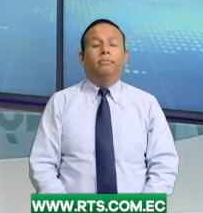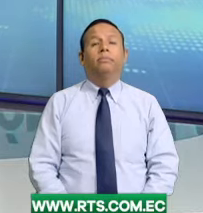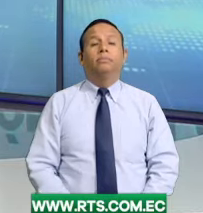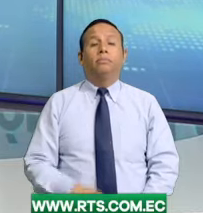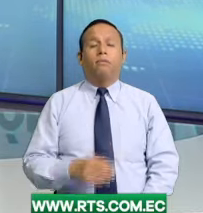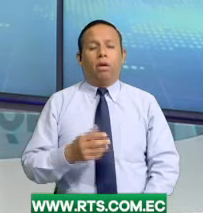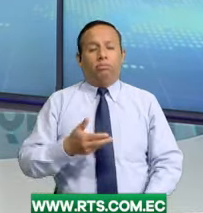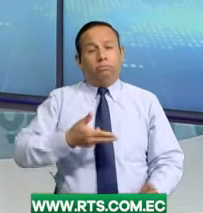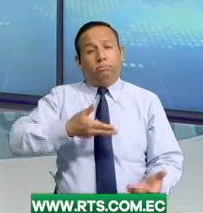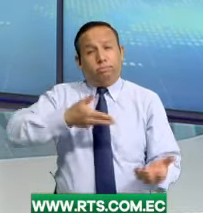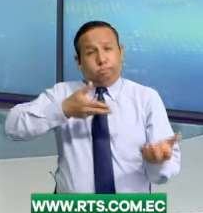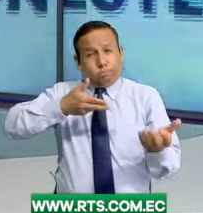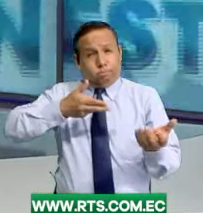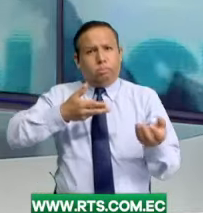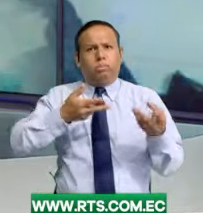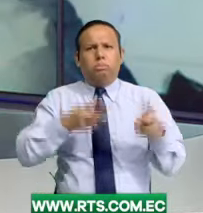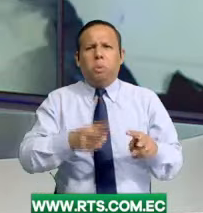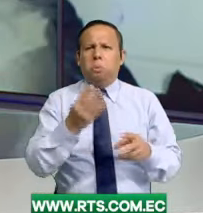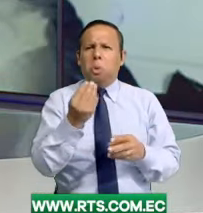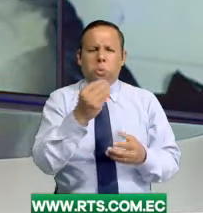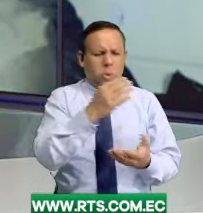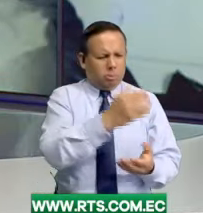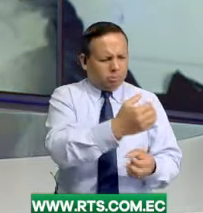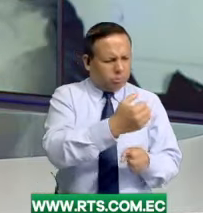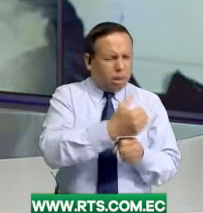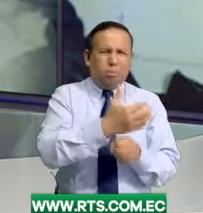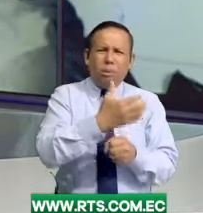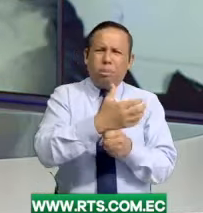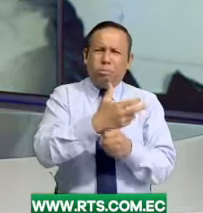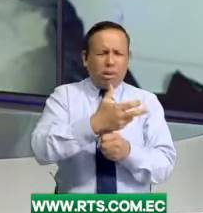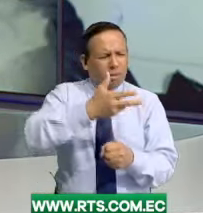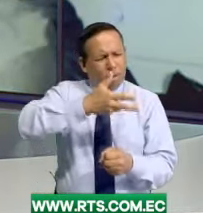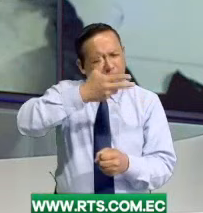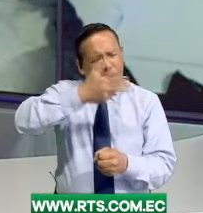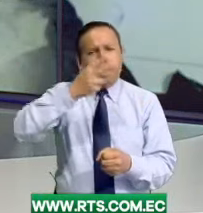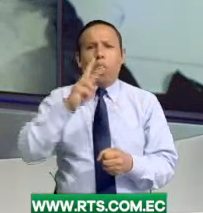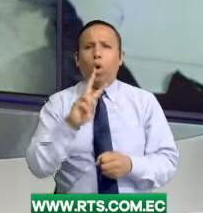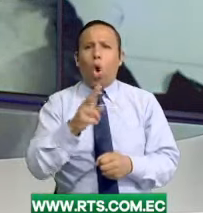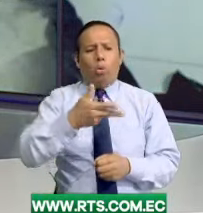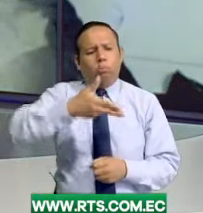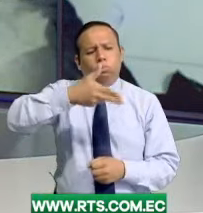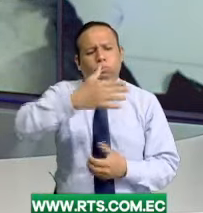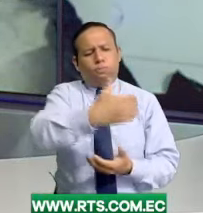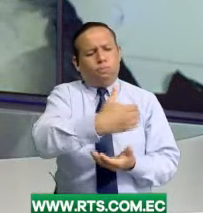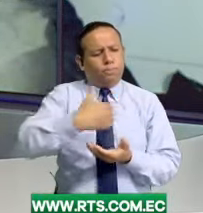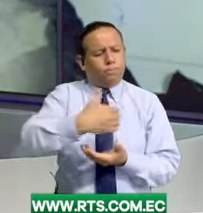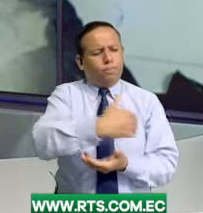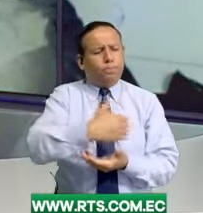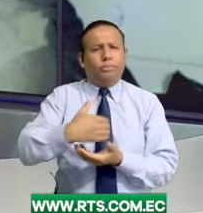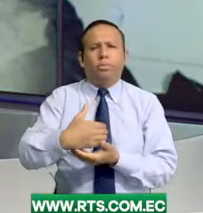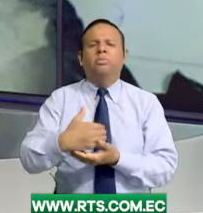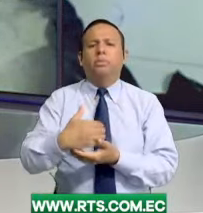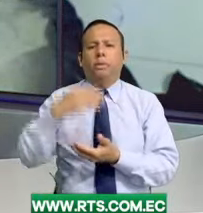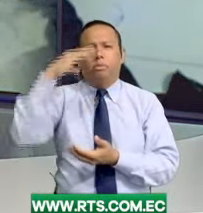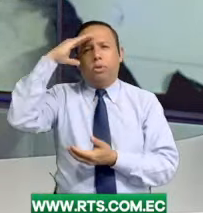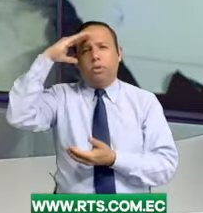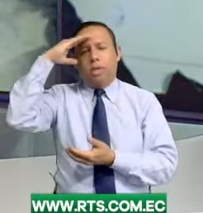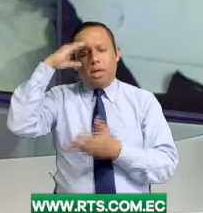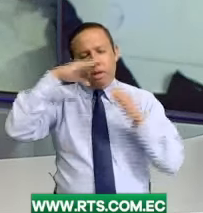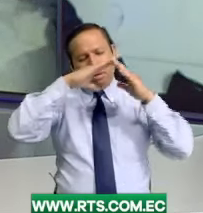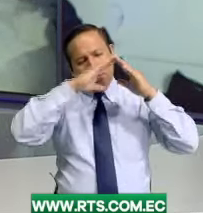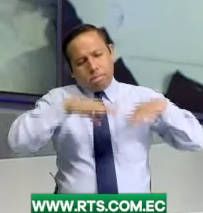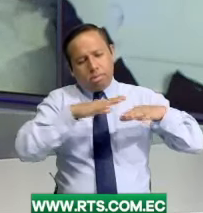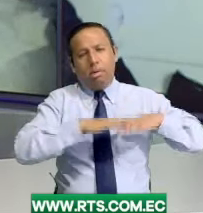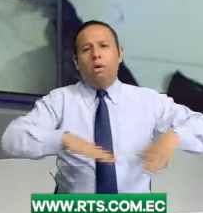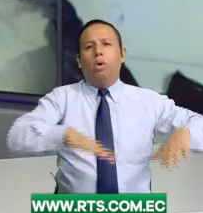un fusil y más de 100 municiones de alto poder, además de 12 revólveres, encontraron miembros de la Policía Nacional en una casa del